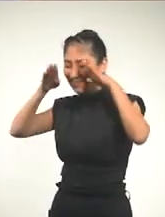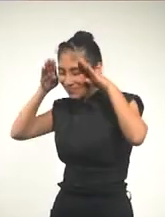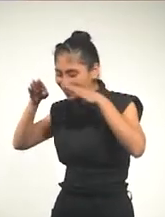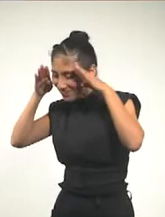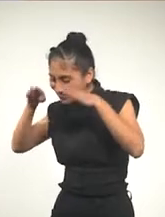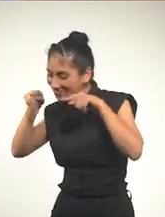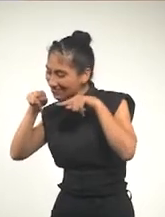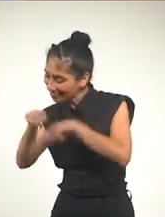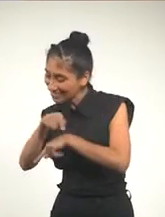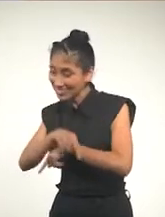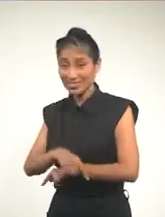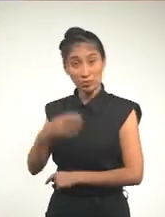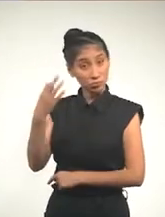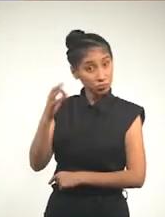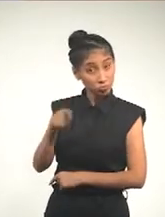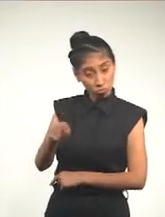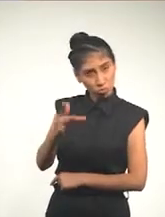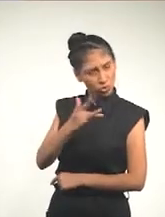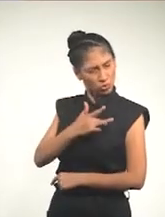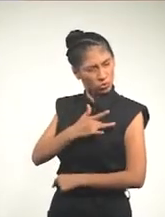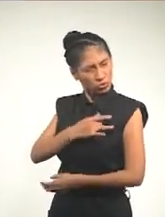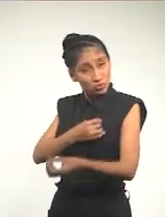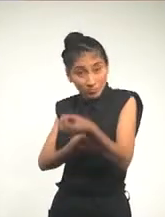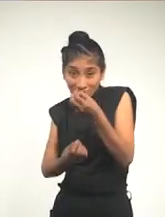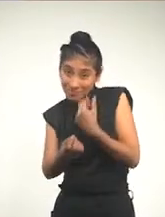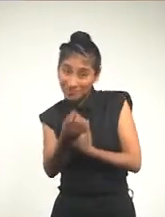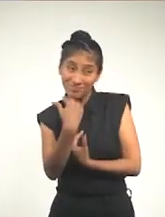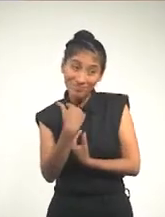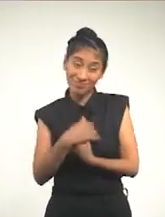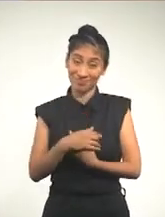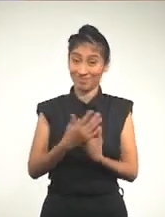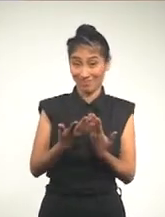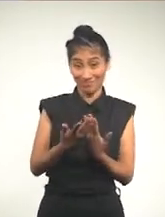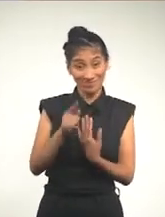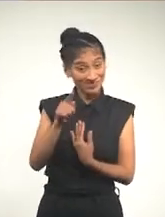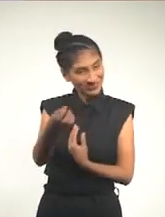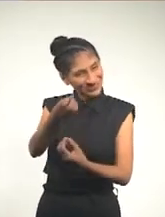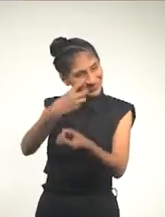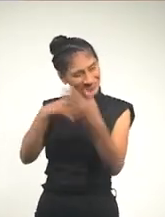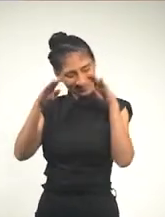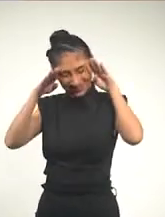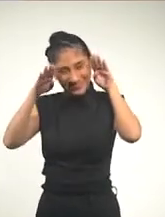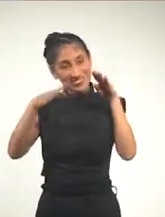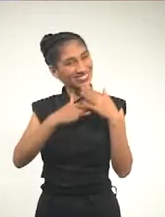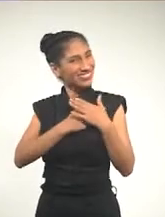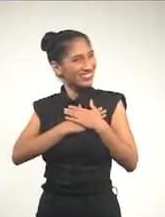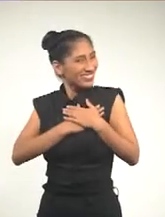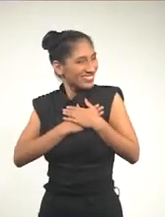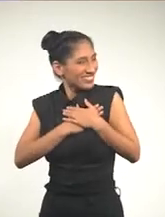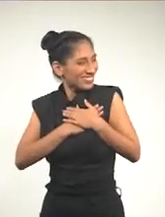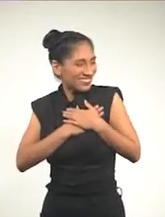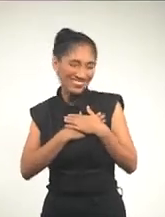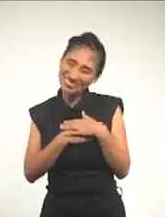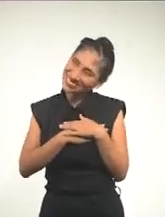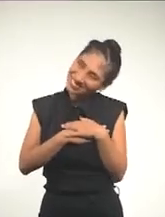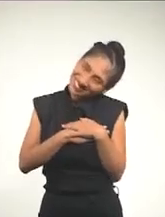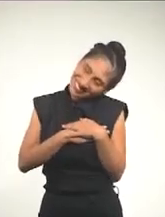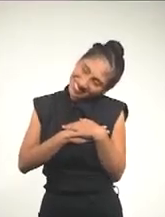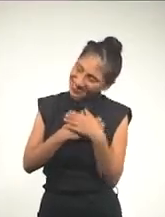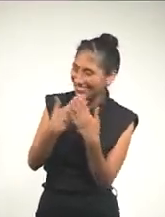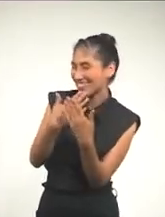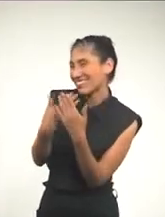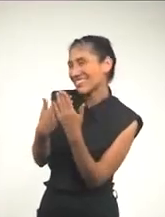prestar más atención y siempre nos puedes contar lo que sientes. Nos va a encantar escucharte.